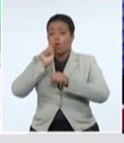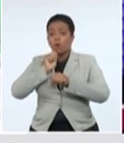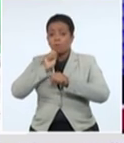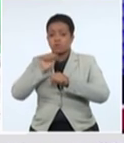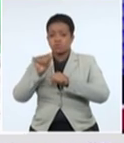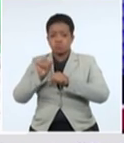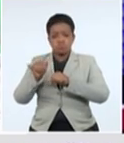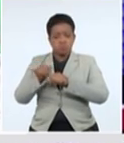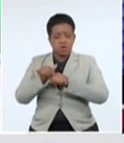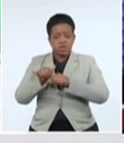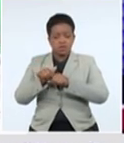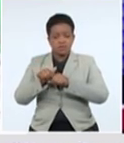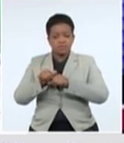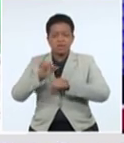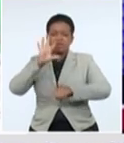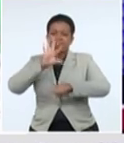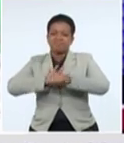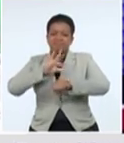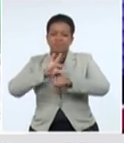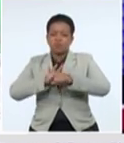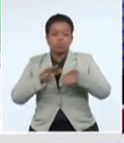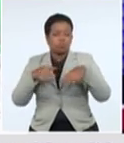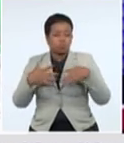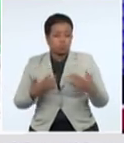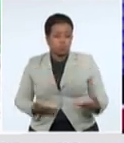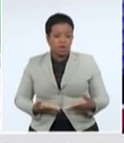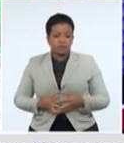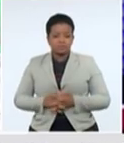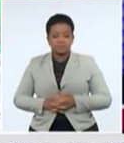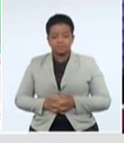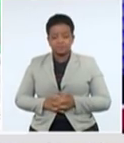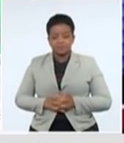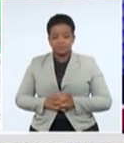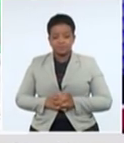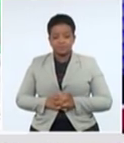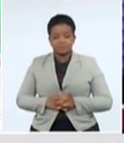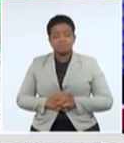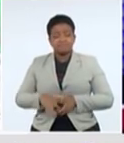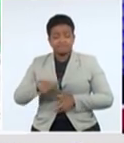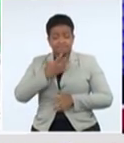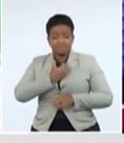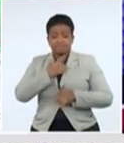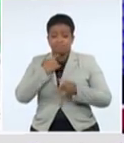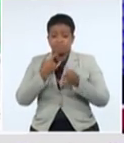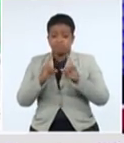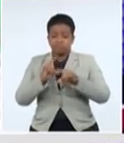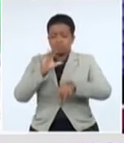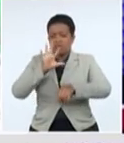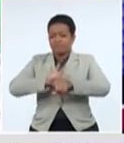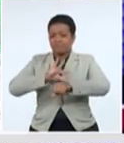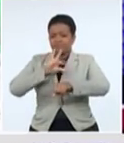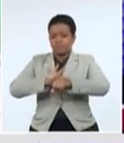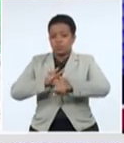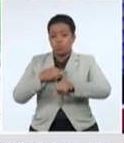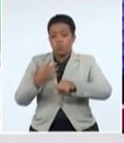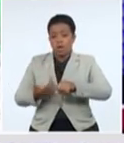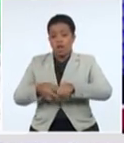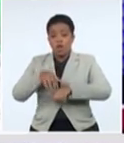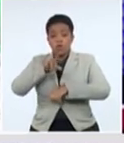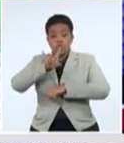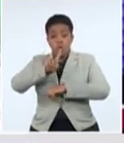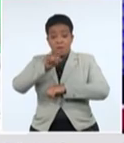que presentaban estas personas que lamentablemente fallecieron, 9 de ellos